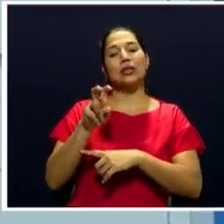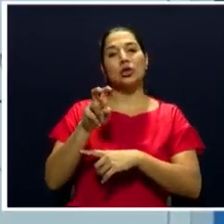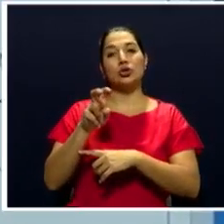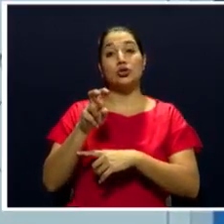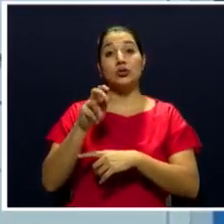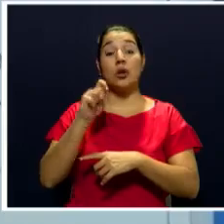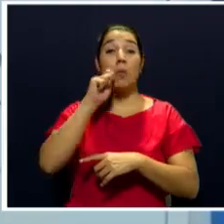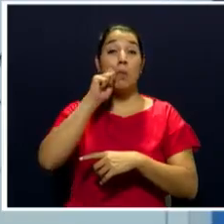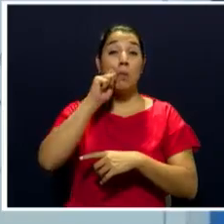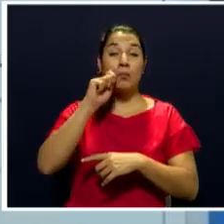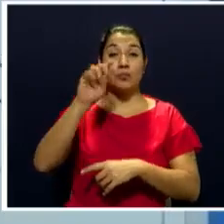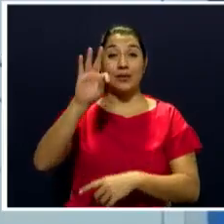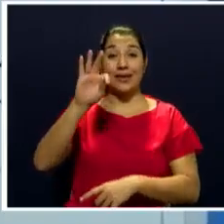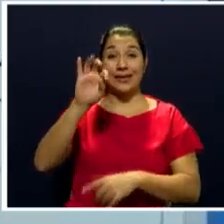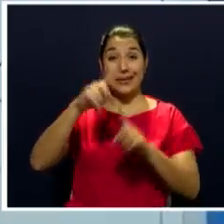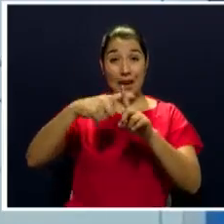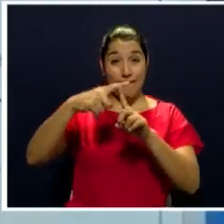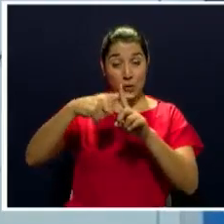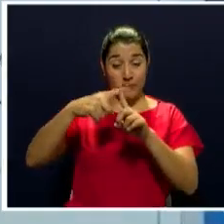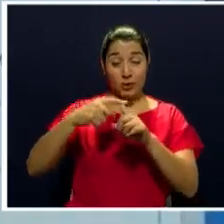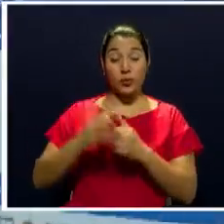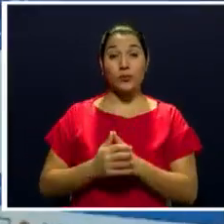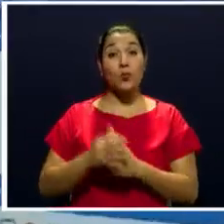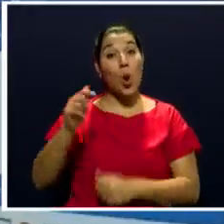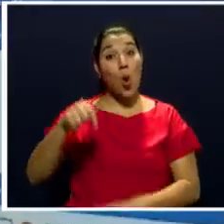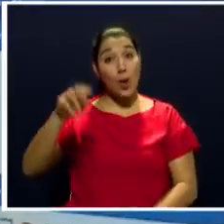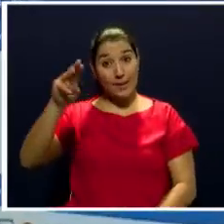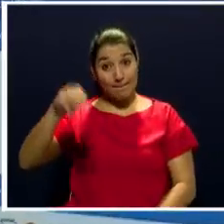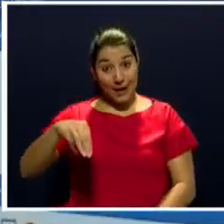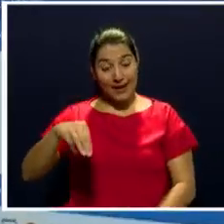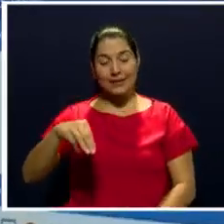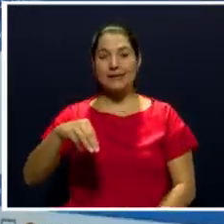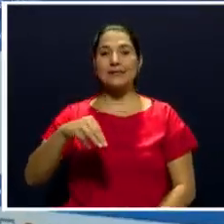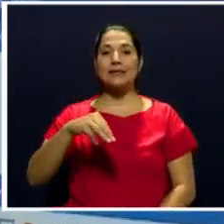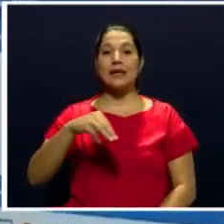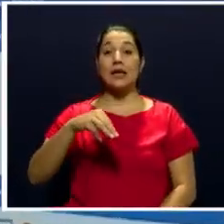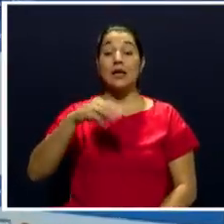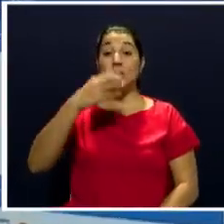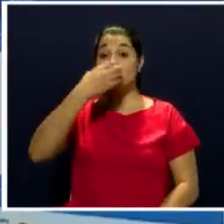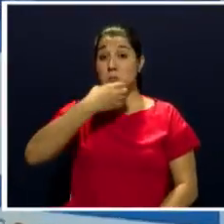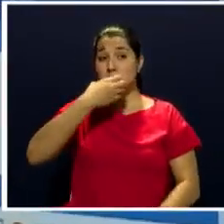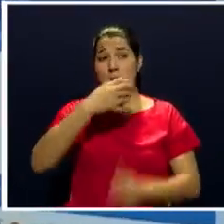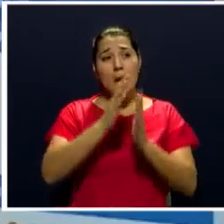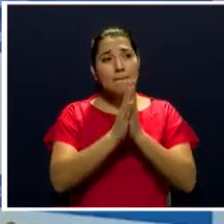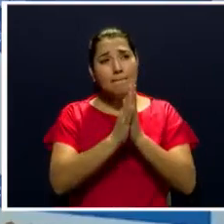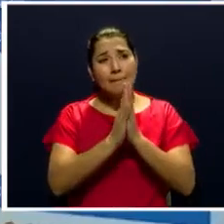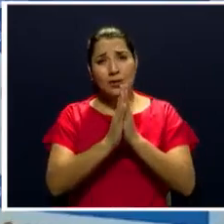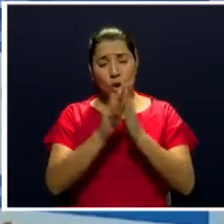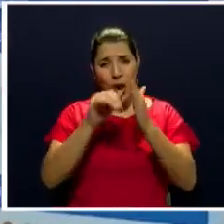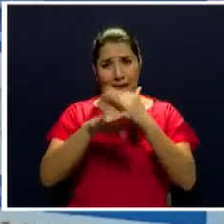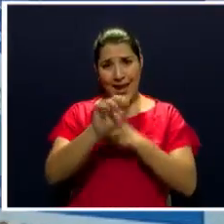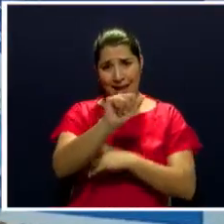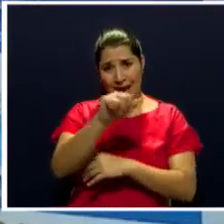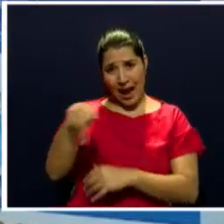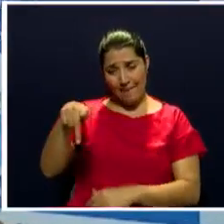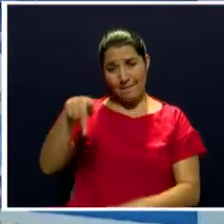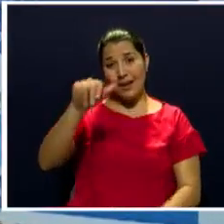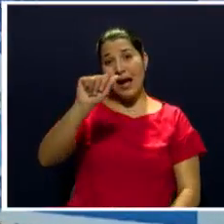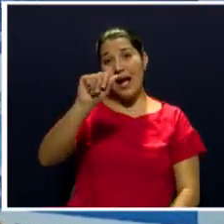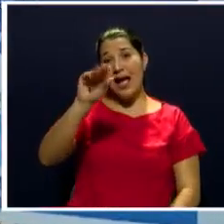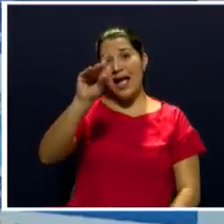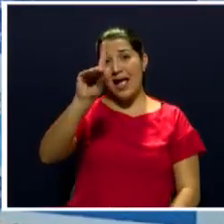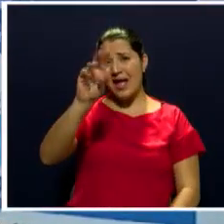en la conferencia de prensa de este martes, el jerarca solicitó a la población actualizar sus datos en la aplicación móvil EDUS,